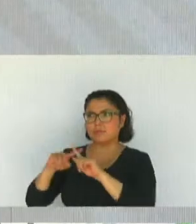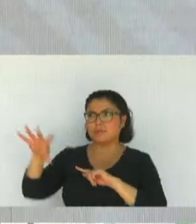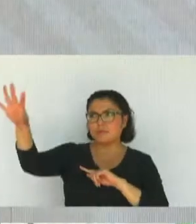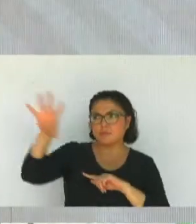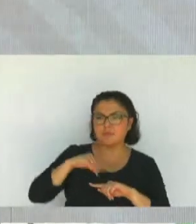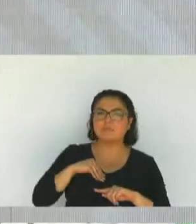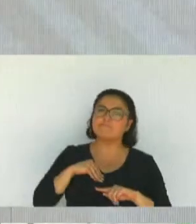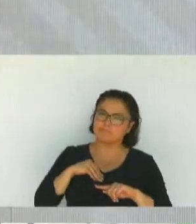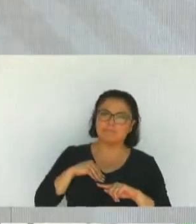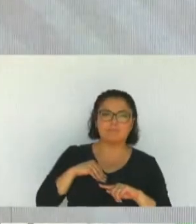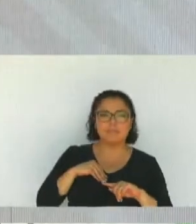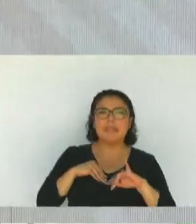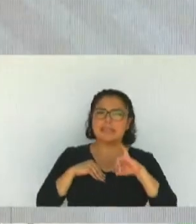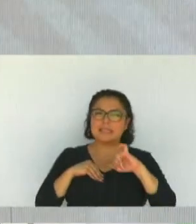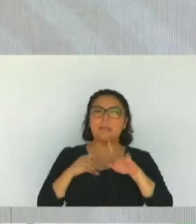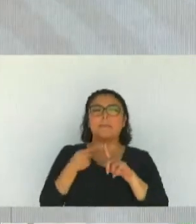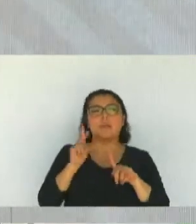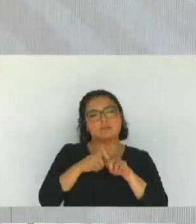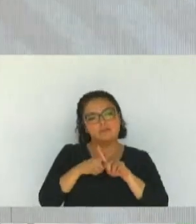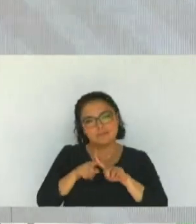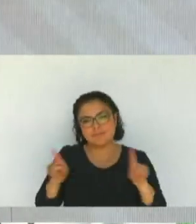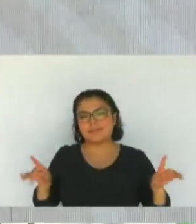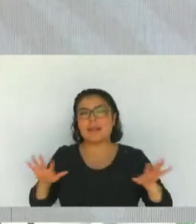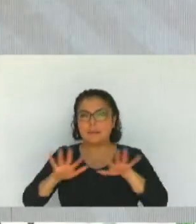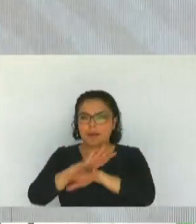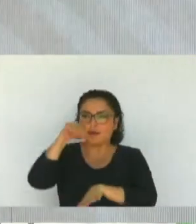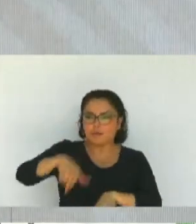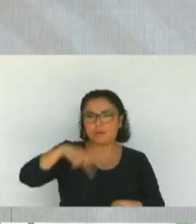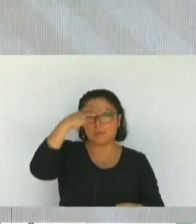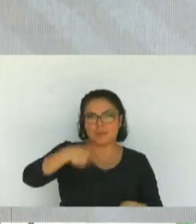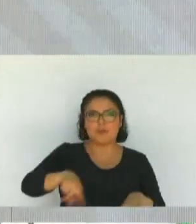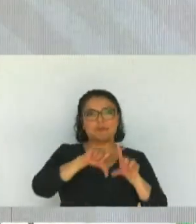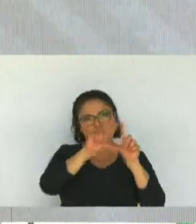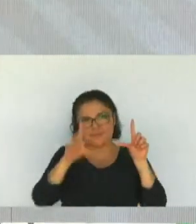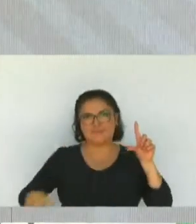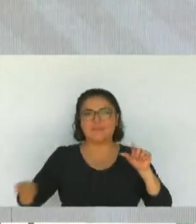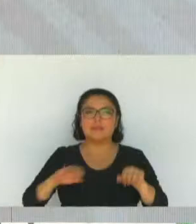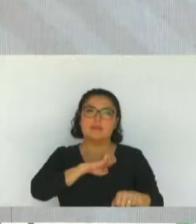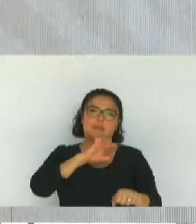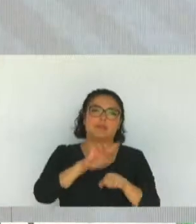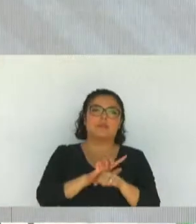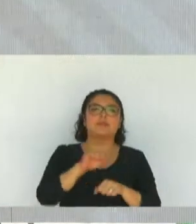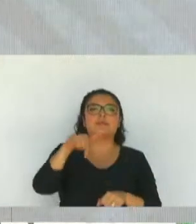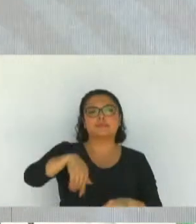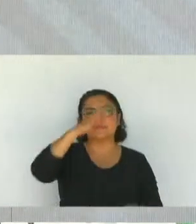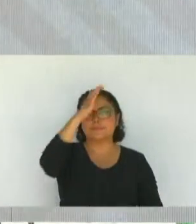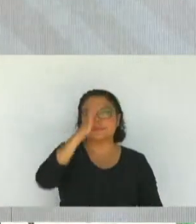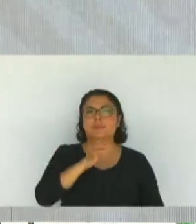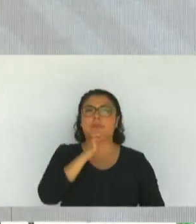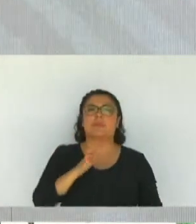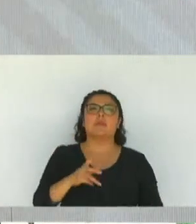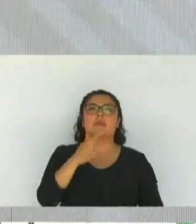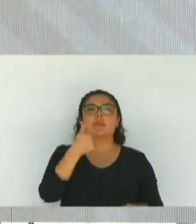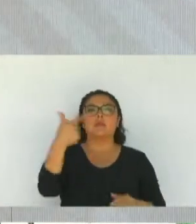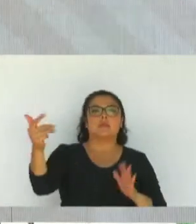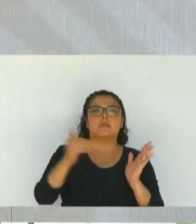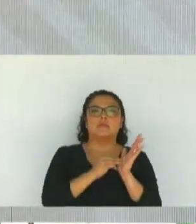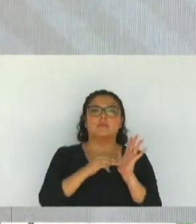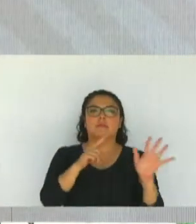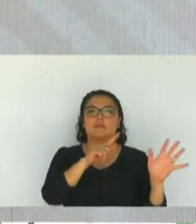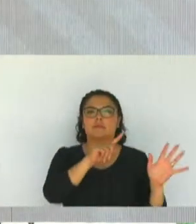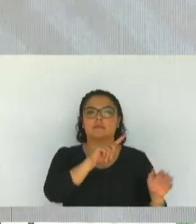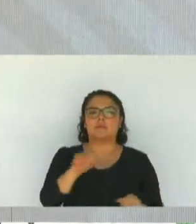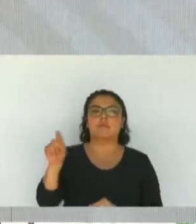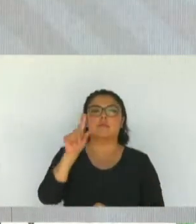distinto para nuestro país. Fueron solo aquí en Coahuila 7,178 créditos para empresas